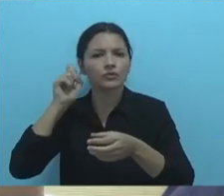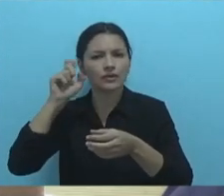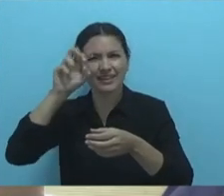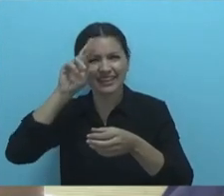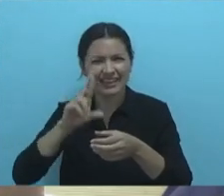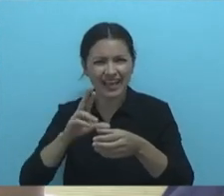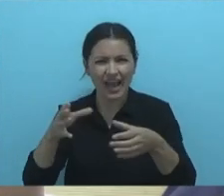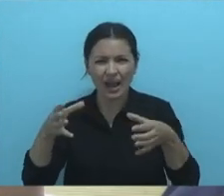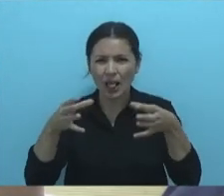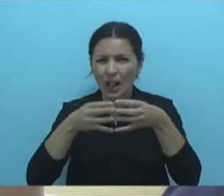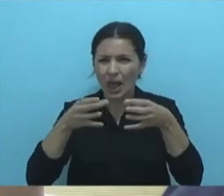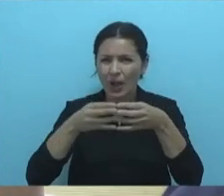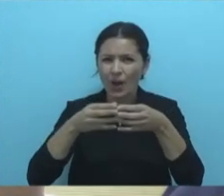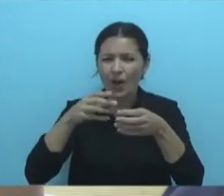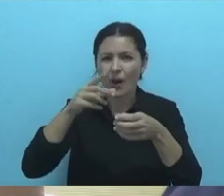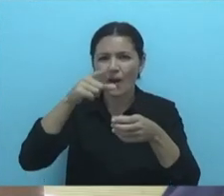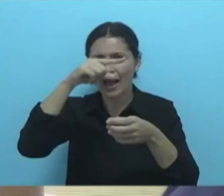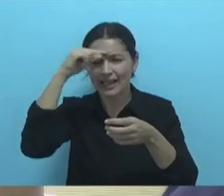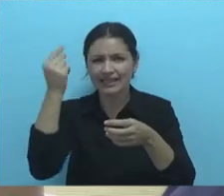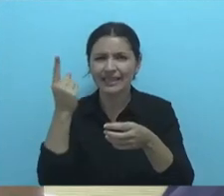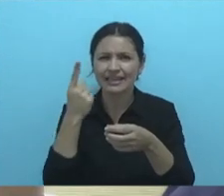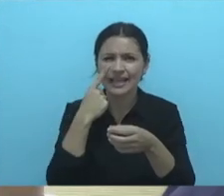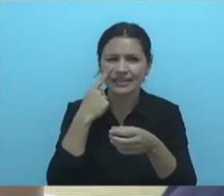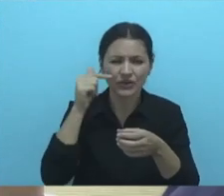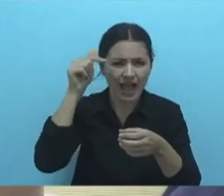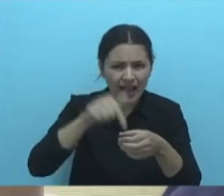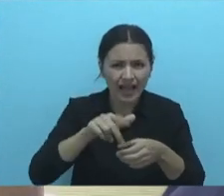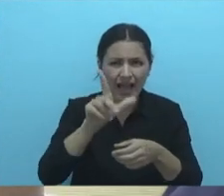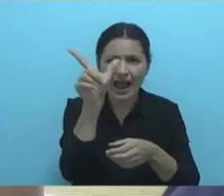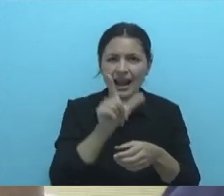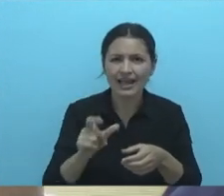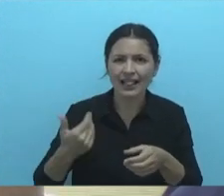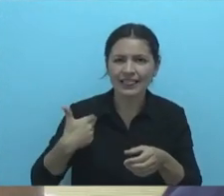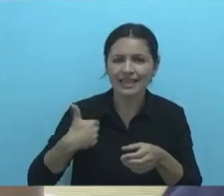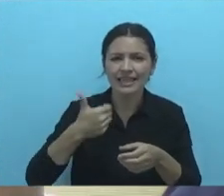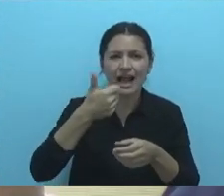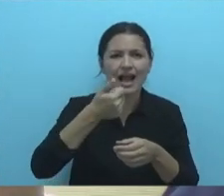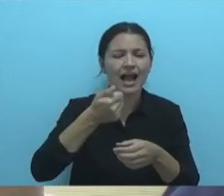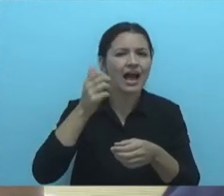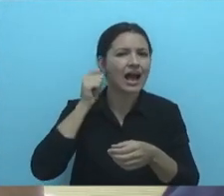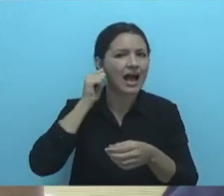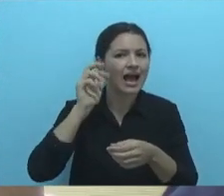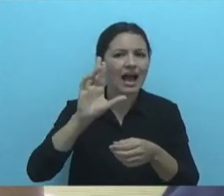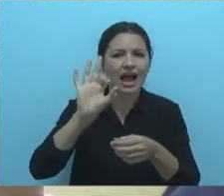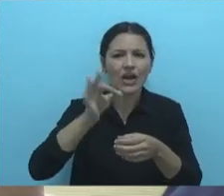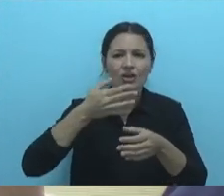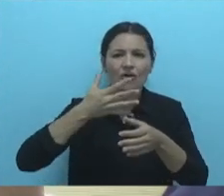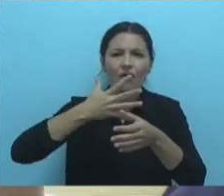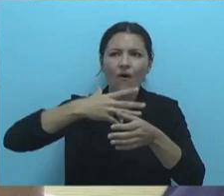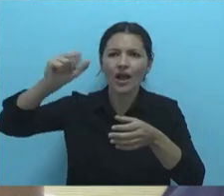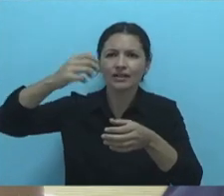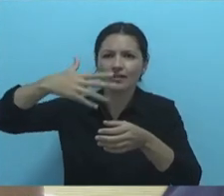importante del negocio agroexportador de la Argentina y ese negocio agroexportador de la Argentina pasa por la provincia